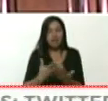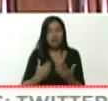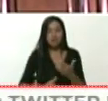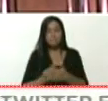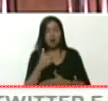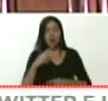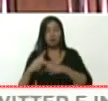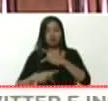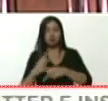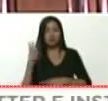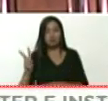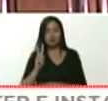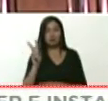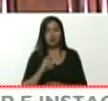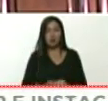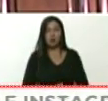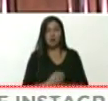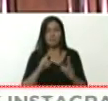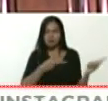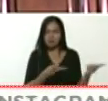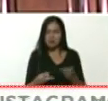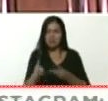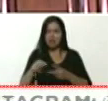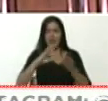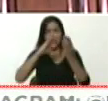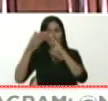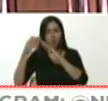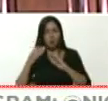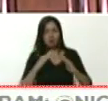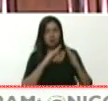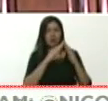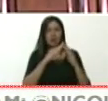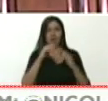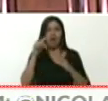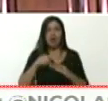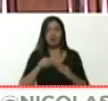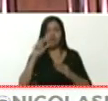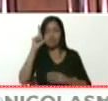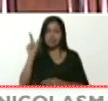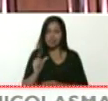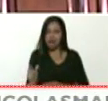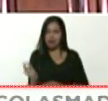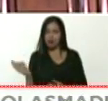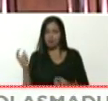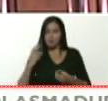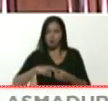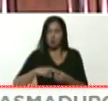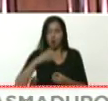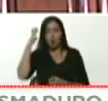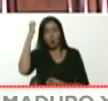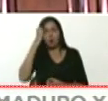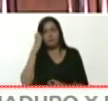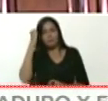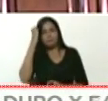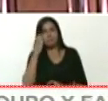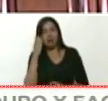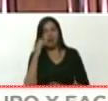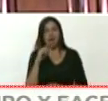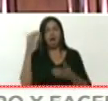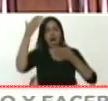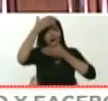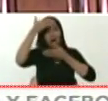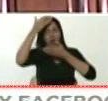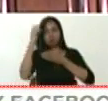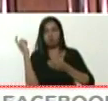produciendo en Venezuela. Bienvenida a la comunidad italiana, europea, árabe,